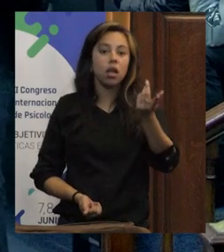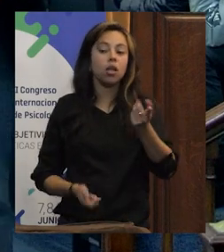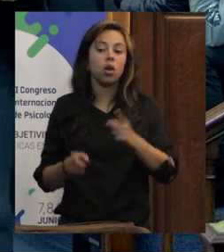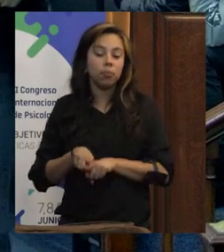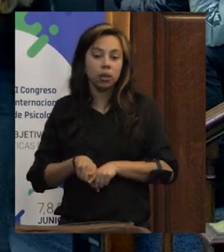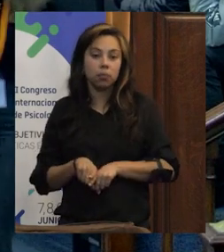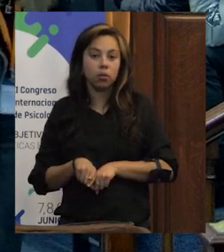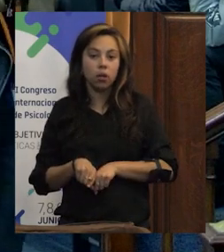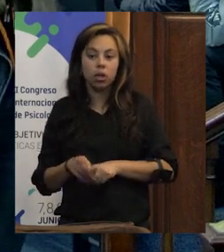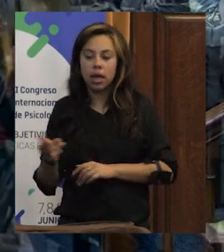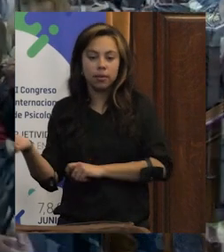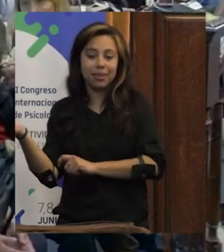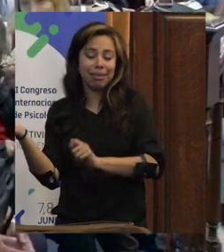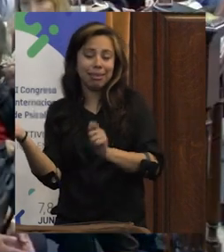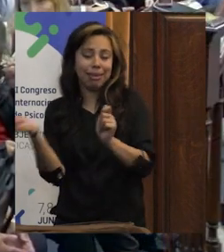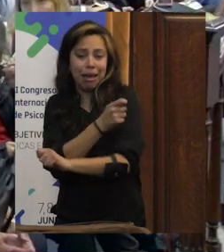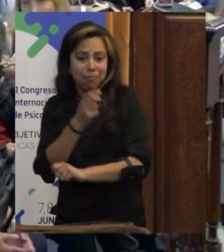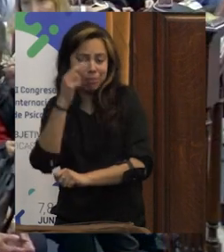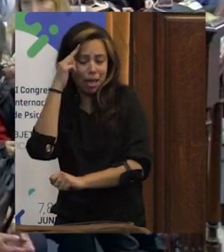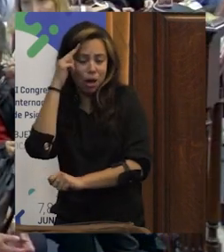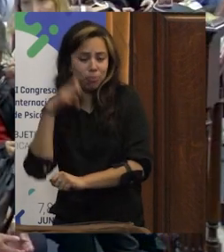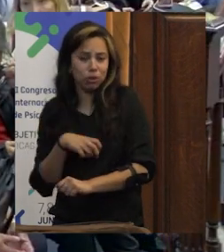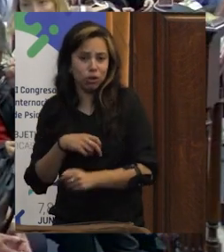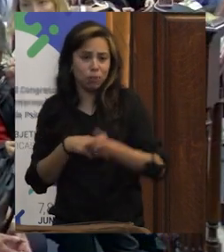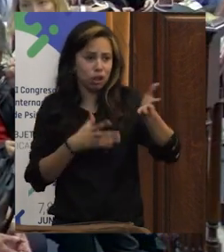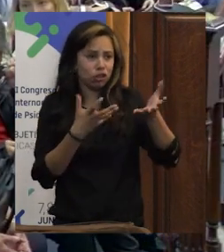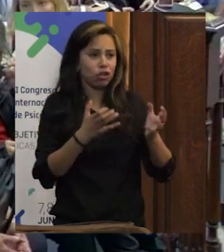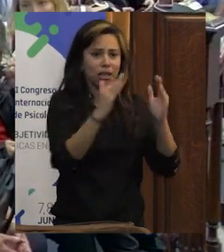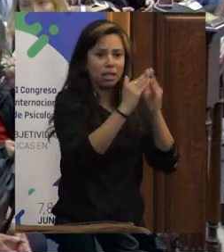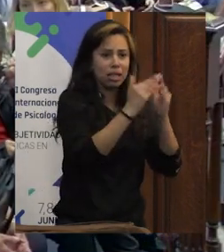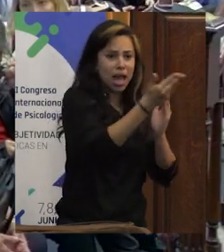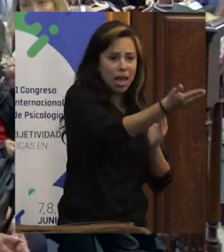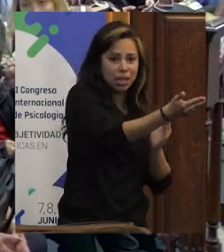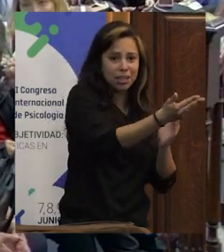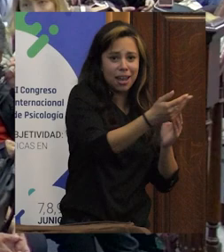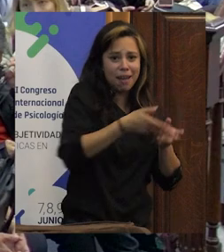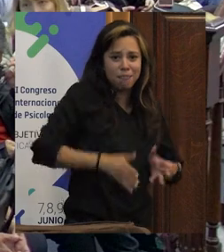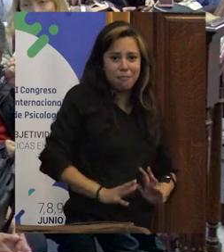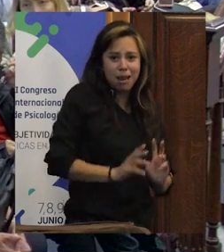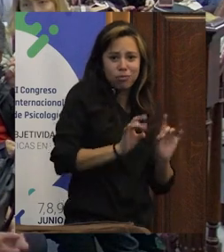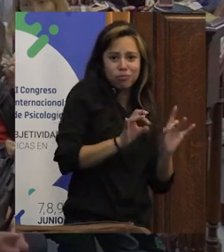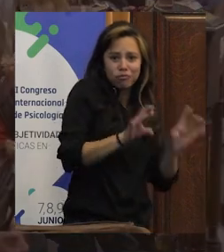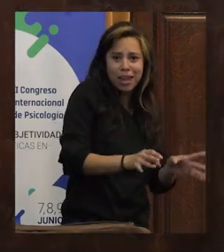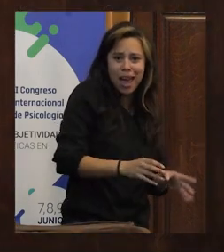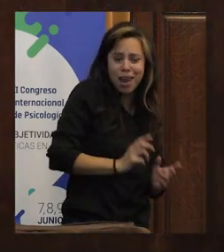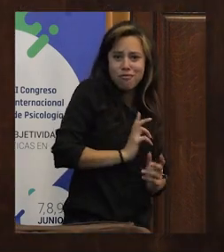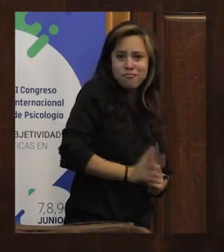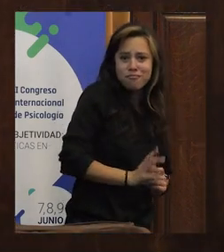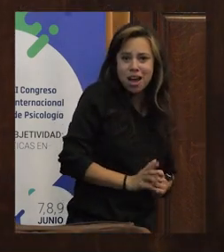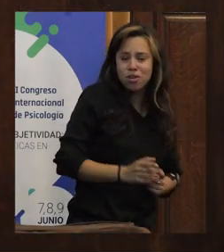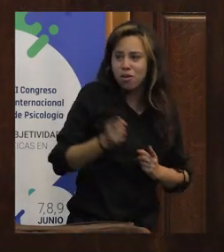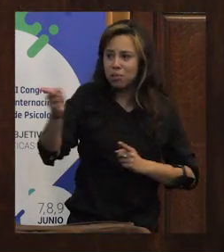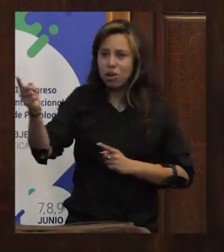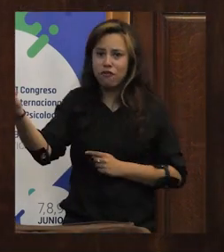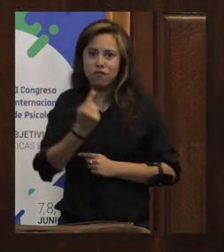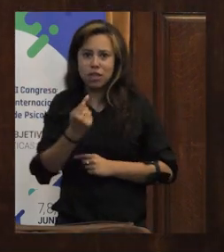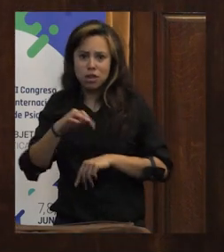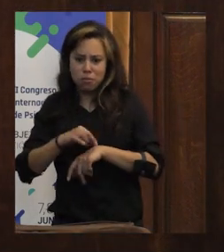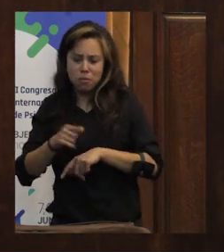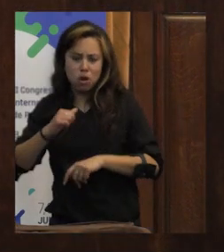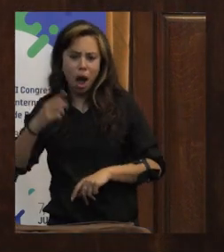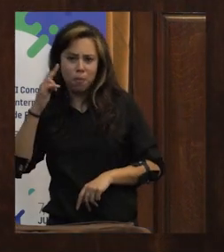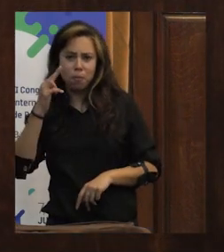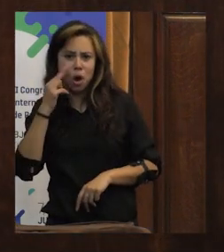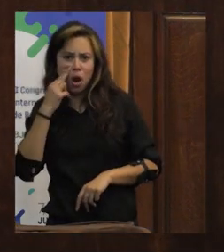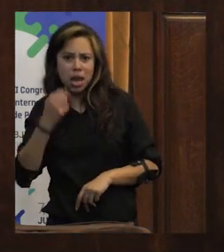Com certeza. Com certeza. Se escuta muito dos médicos que dizem, mas tu